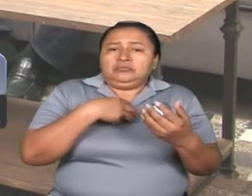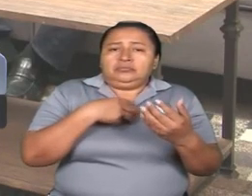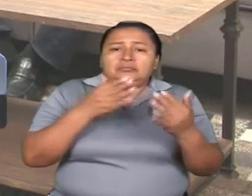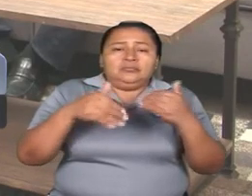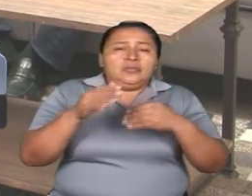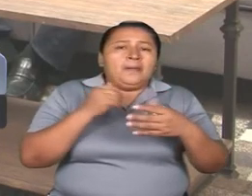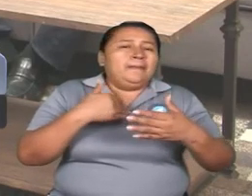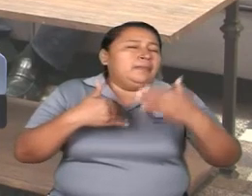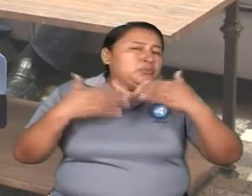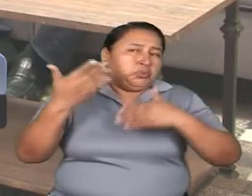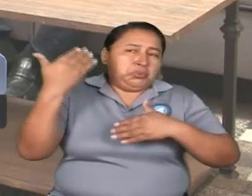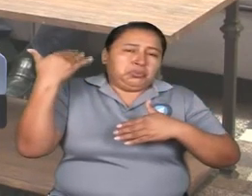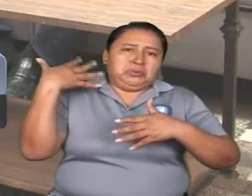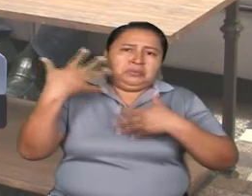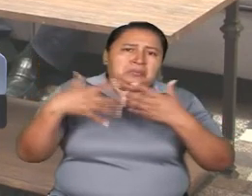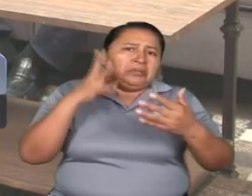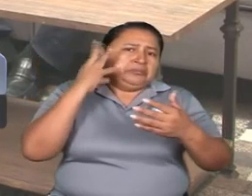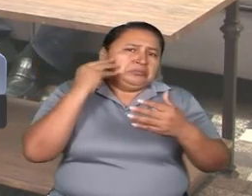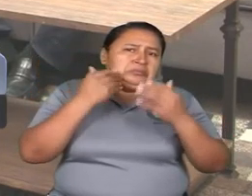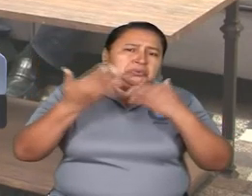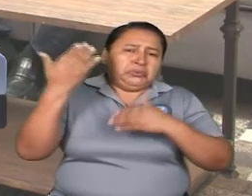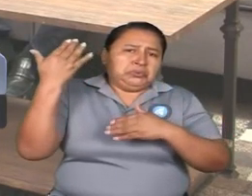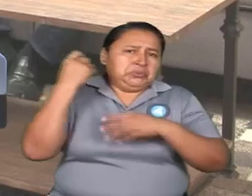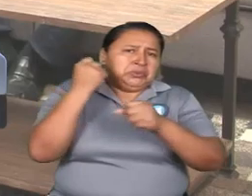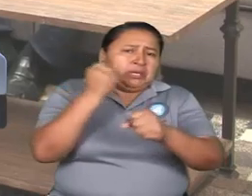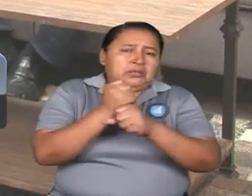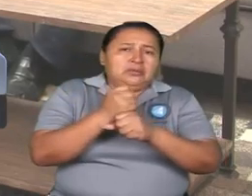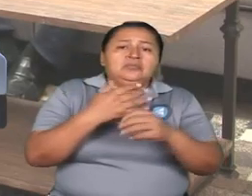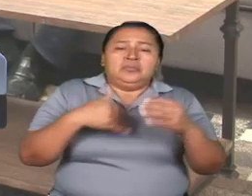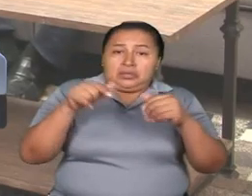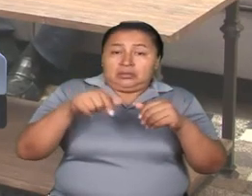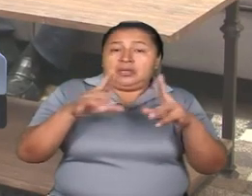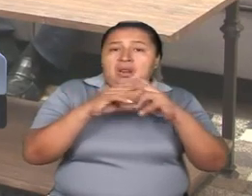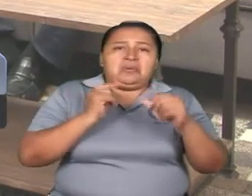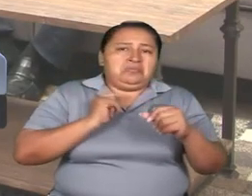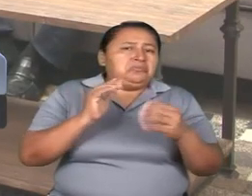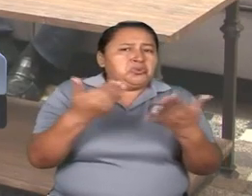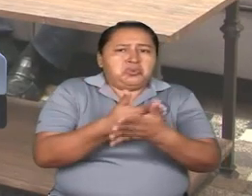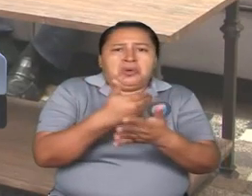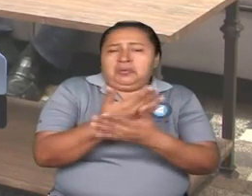más tiempo que el canal parlamentario nuestro. Entonces tienen